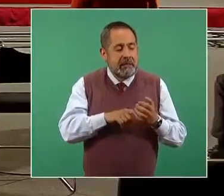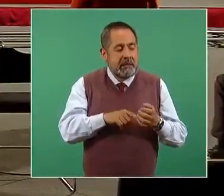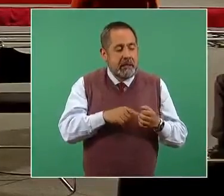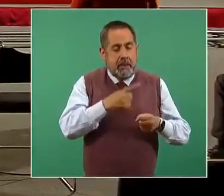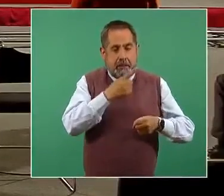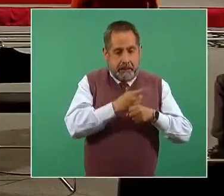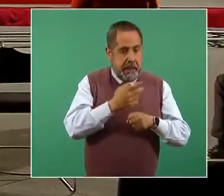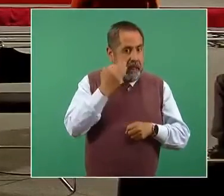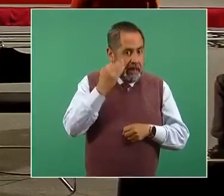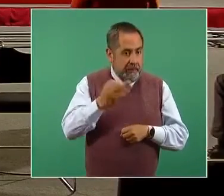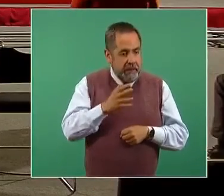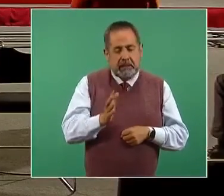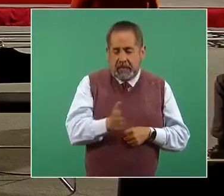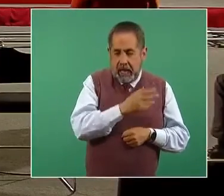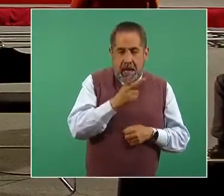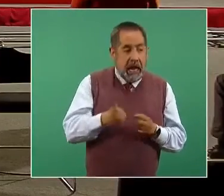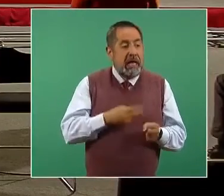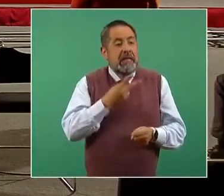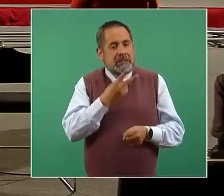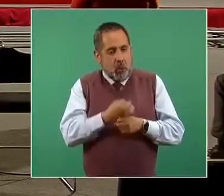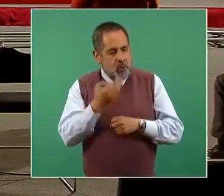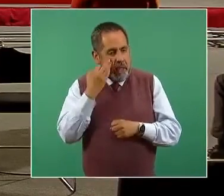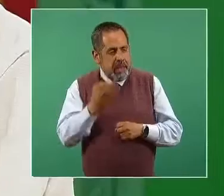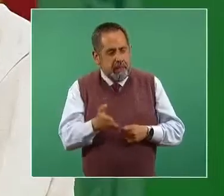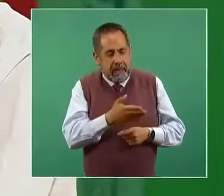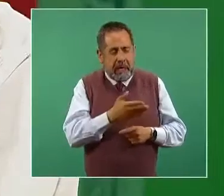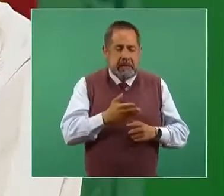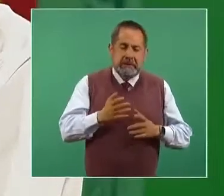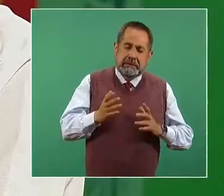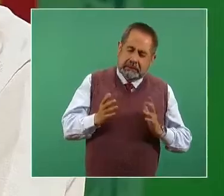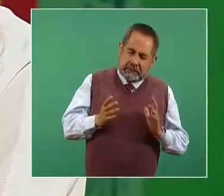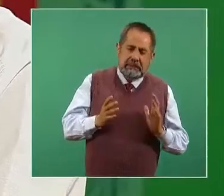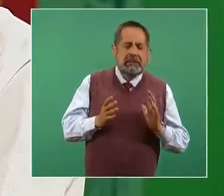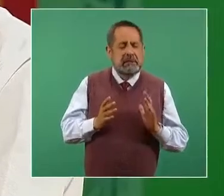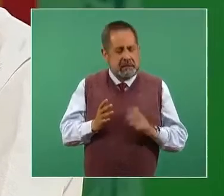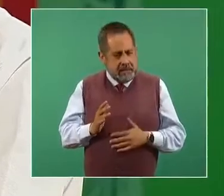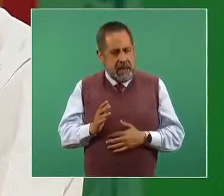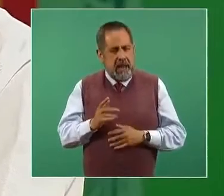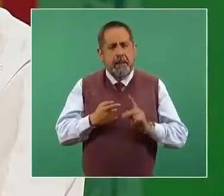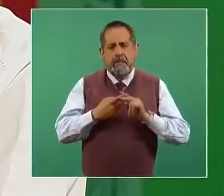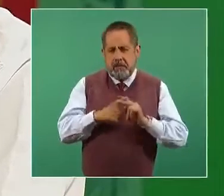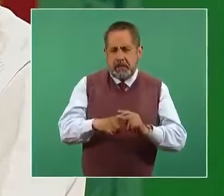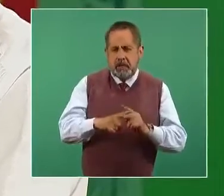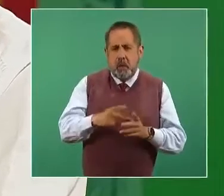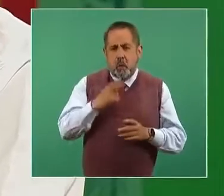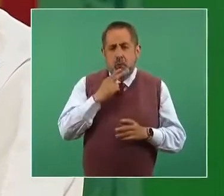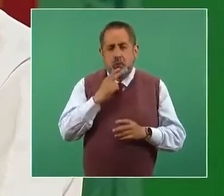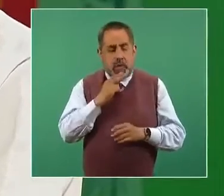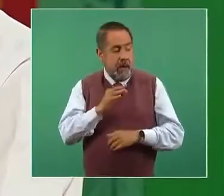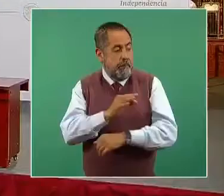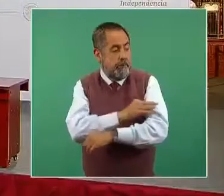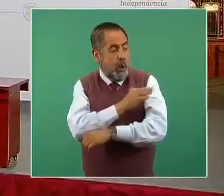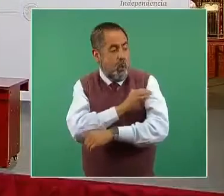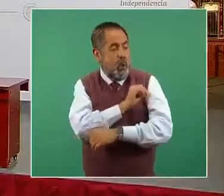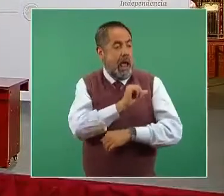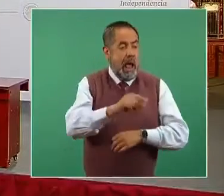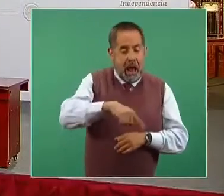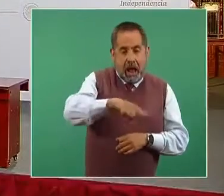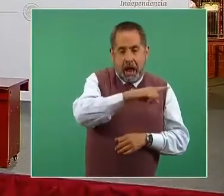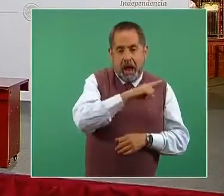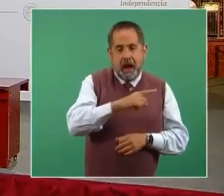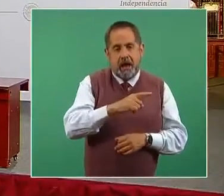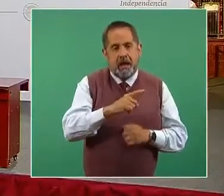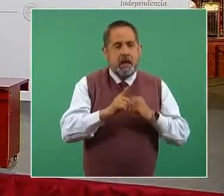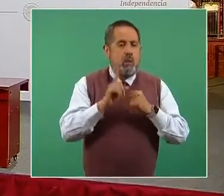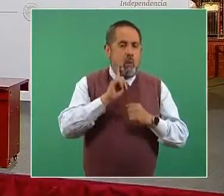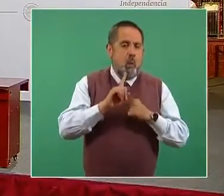secundarios, que ahora están en curso algunos, ya se utilizan vacunas en estas poblaciones, menores de edad